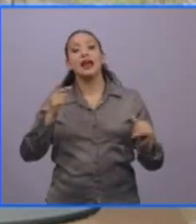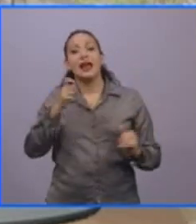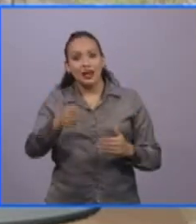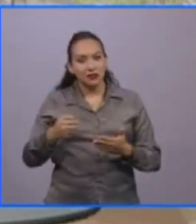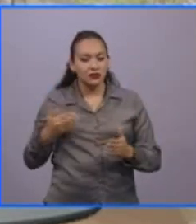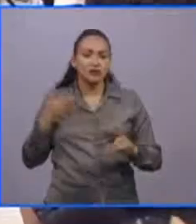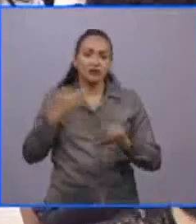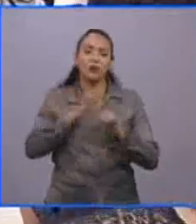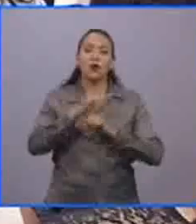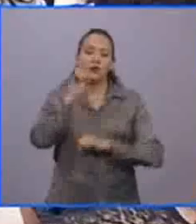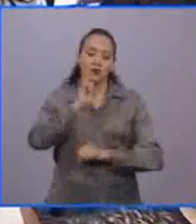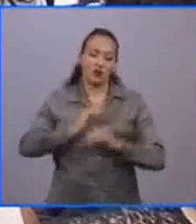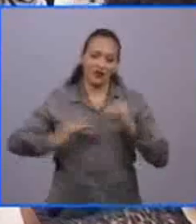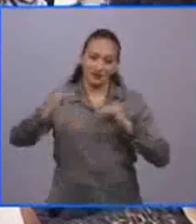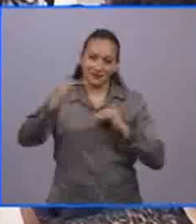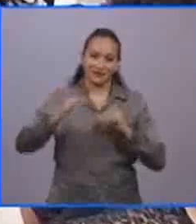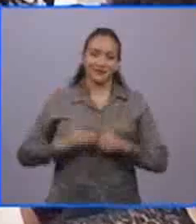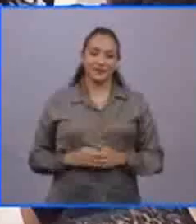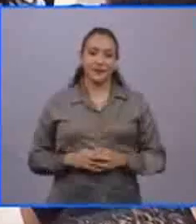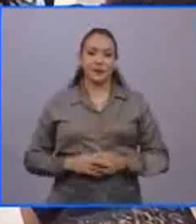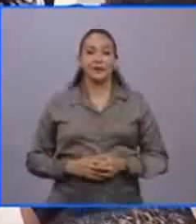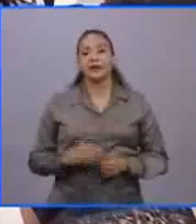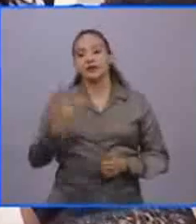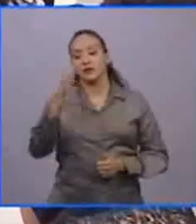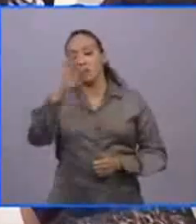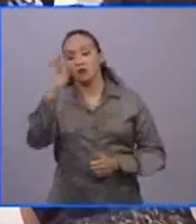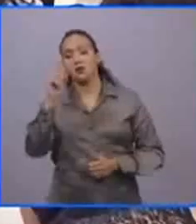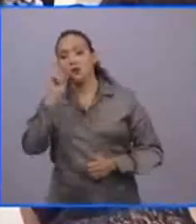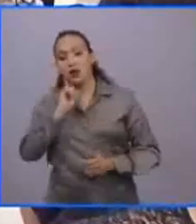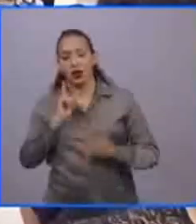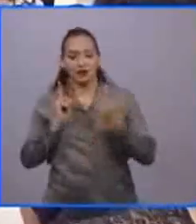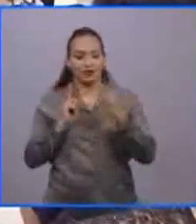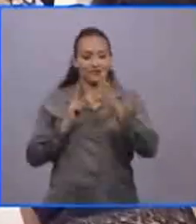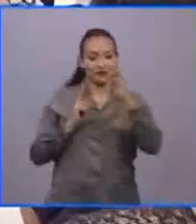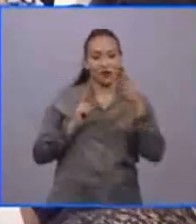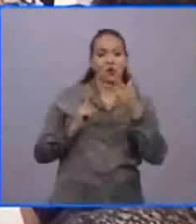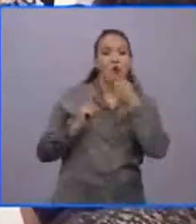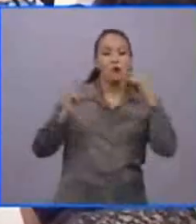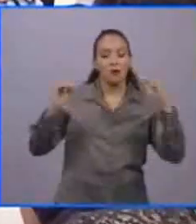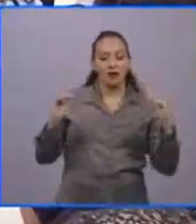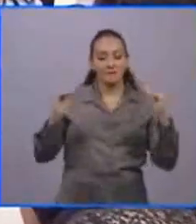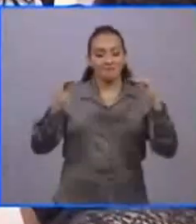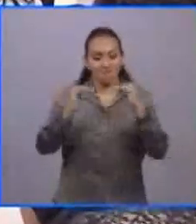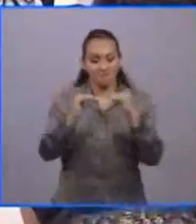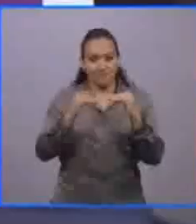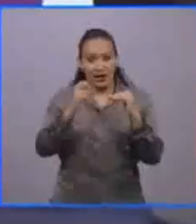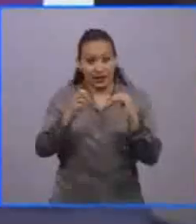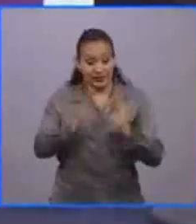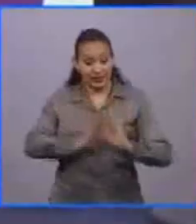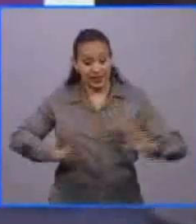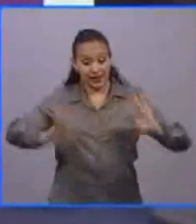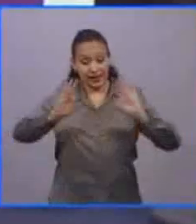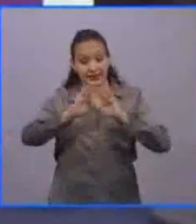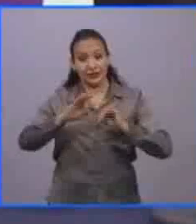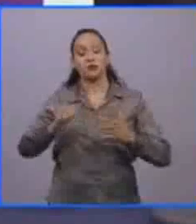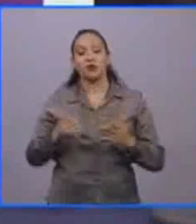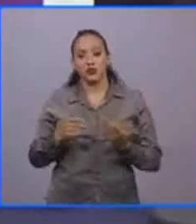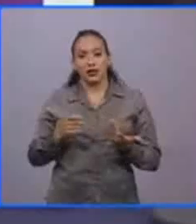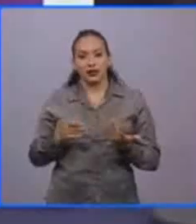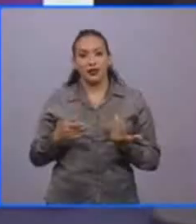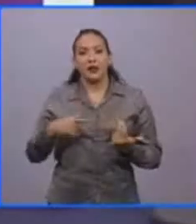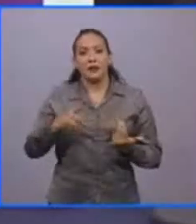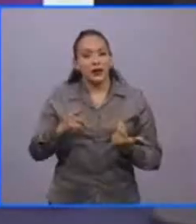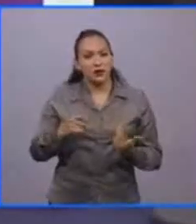mujeres. La paridad de género y las acciones afirmativas que la respaldan en materia electoral representan un